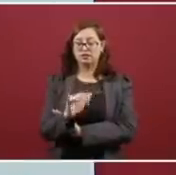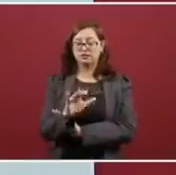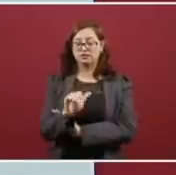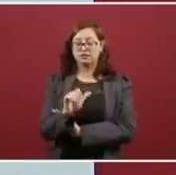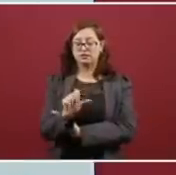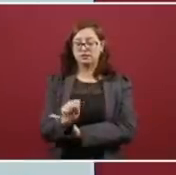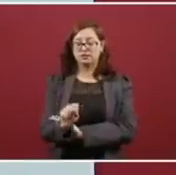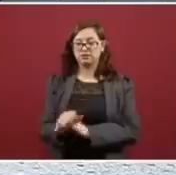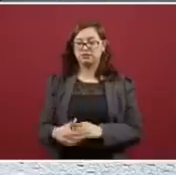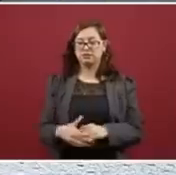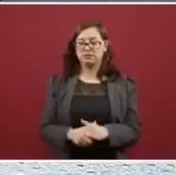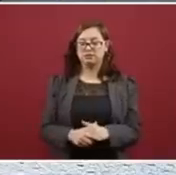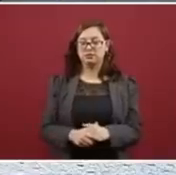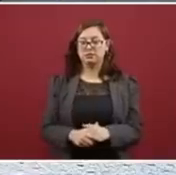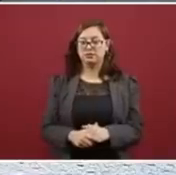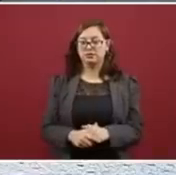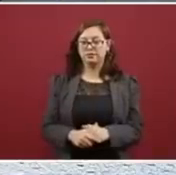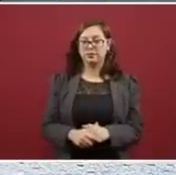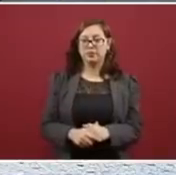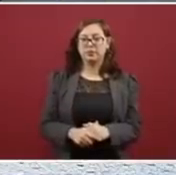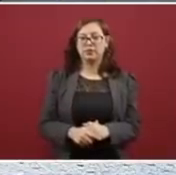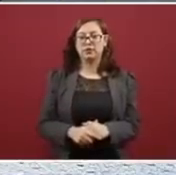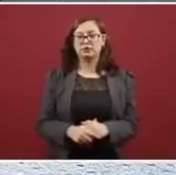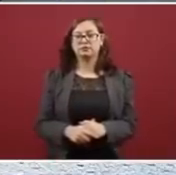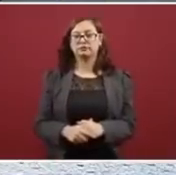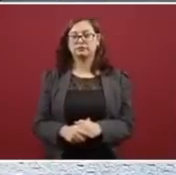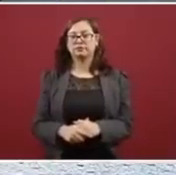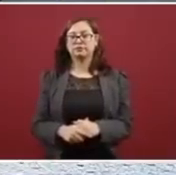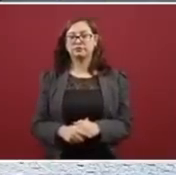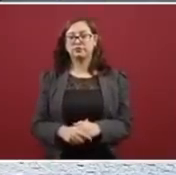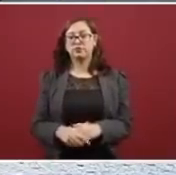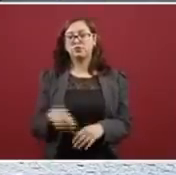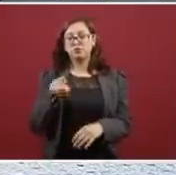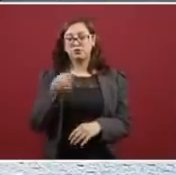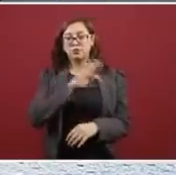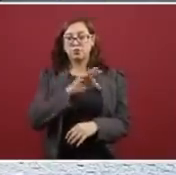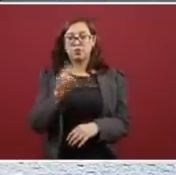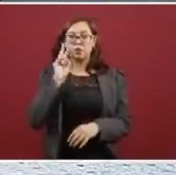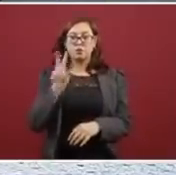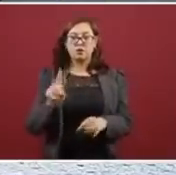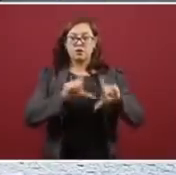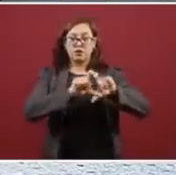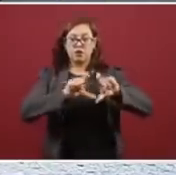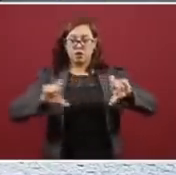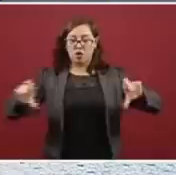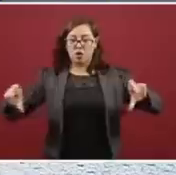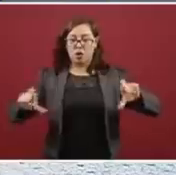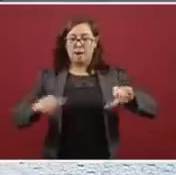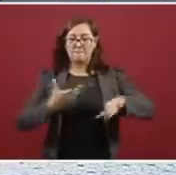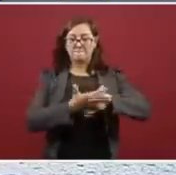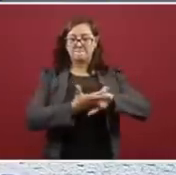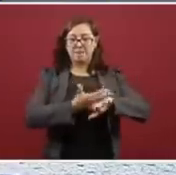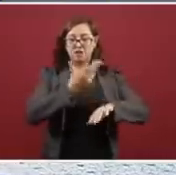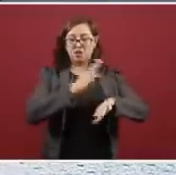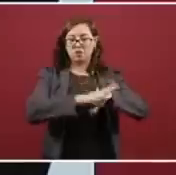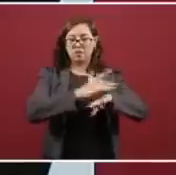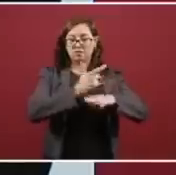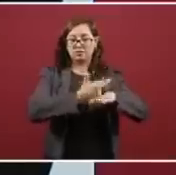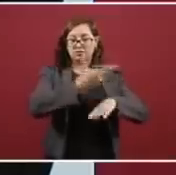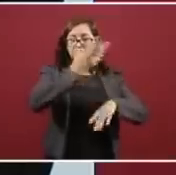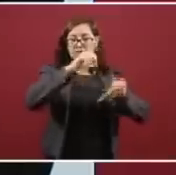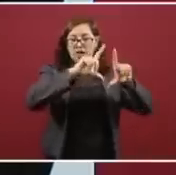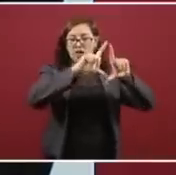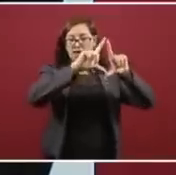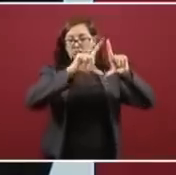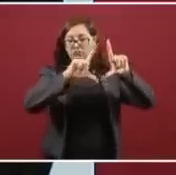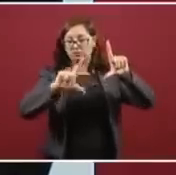precio al público por litro de magna si ustedes ven están acomodados de mayor a menor margen de